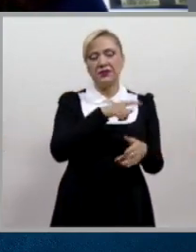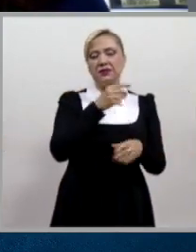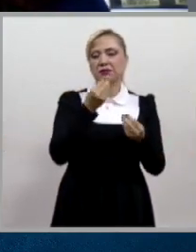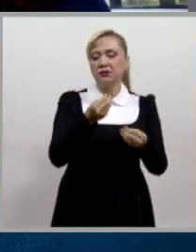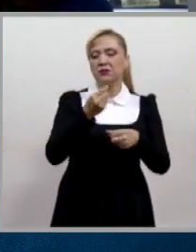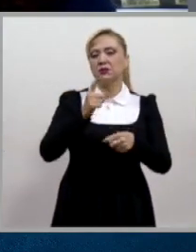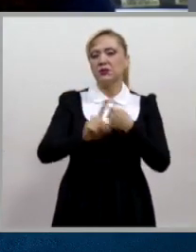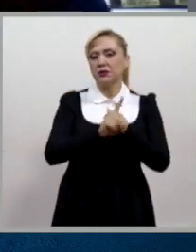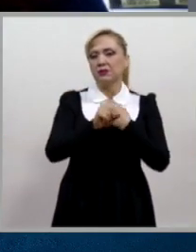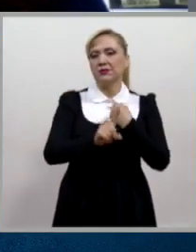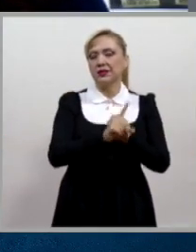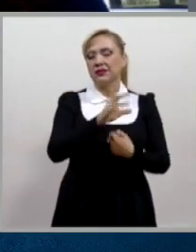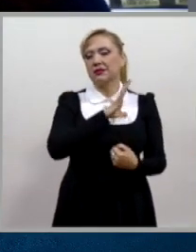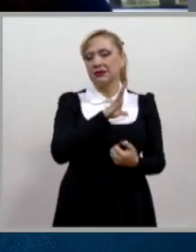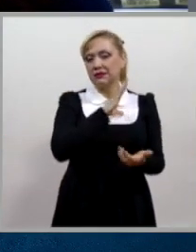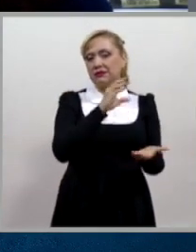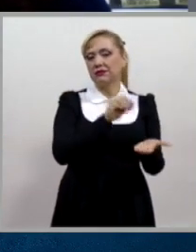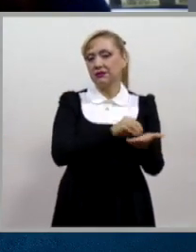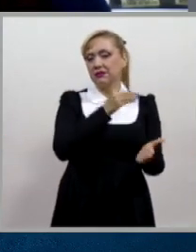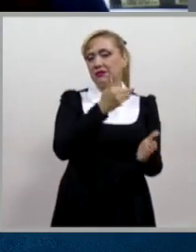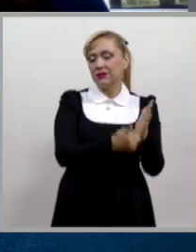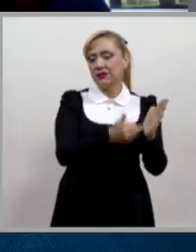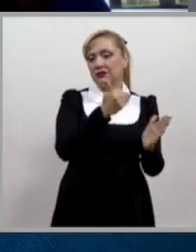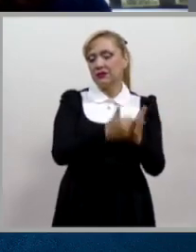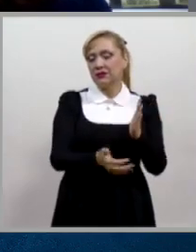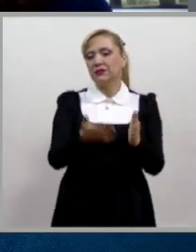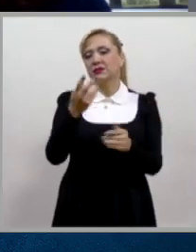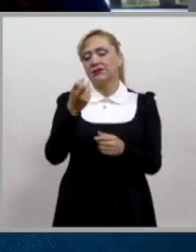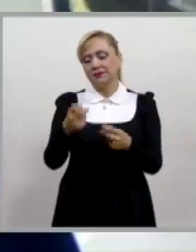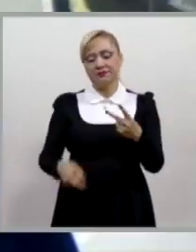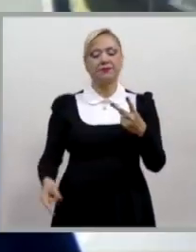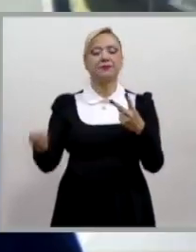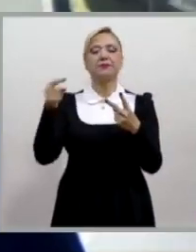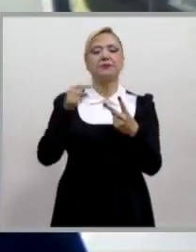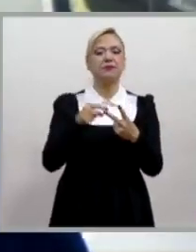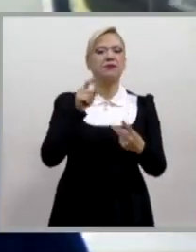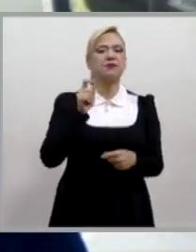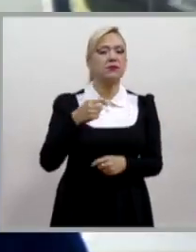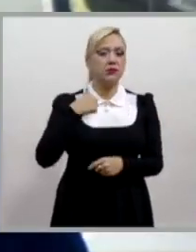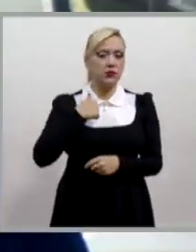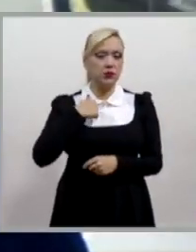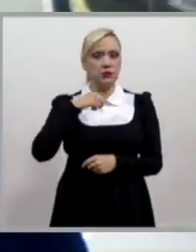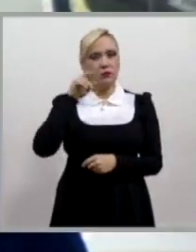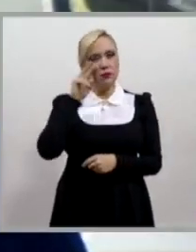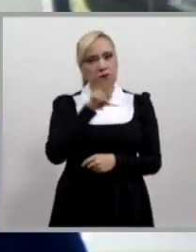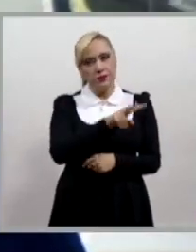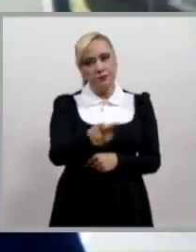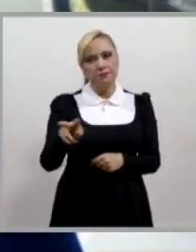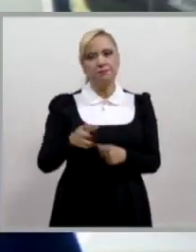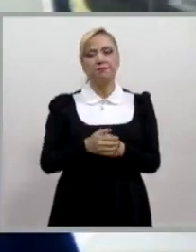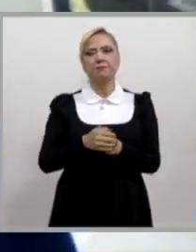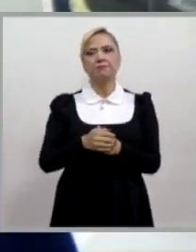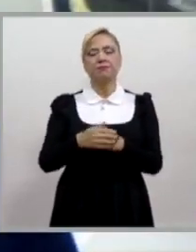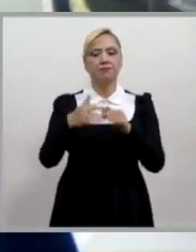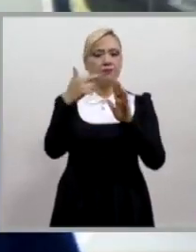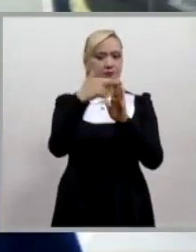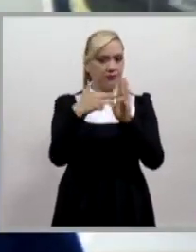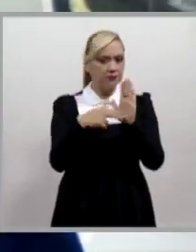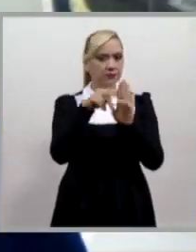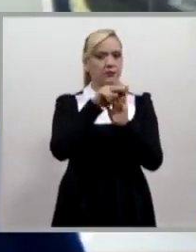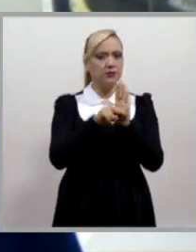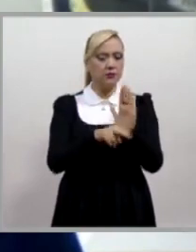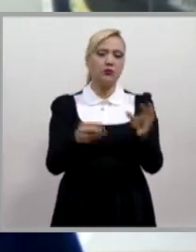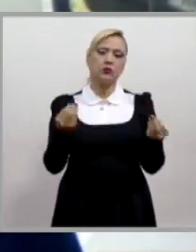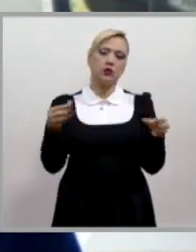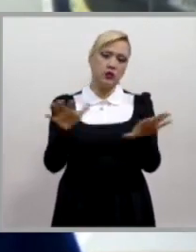estaduales. Evidentemente también eso nos lleva a un segundo punto, que yo creo que digamos que normativamente hay muchos